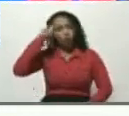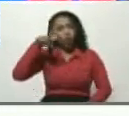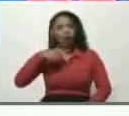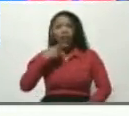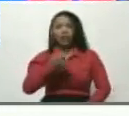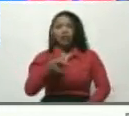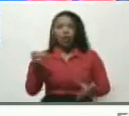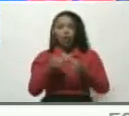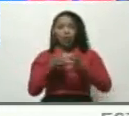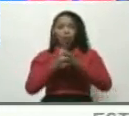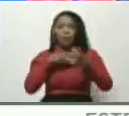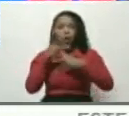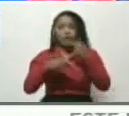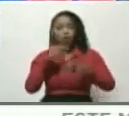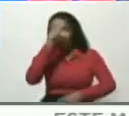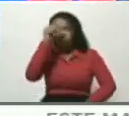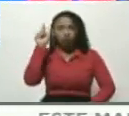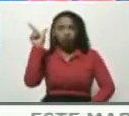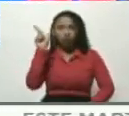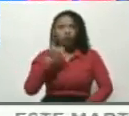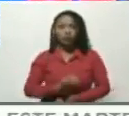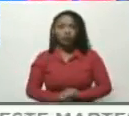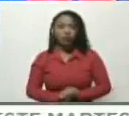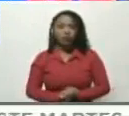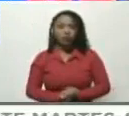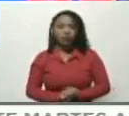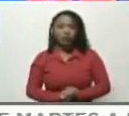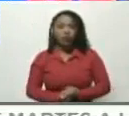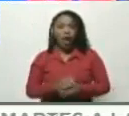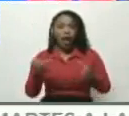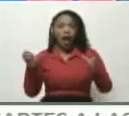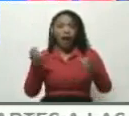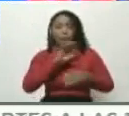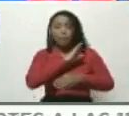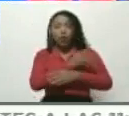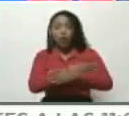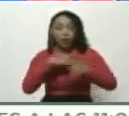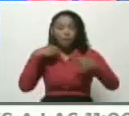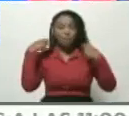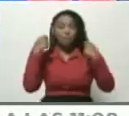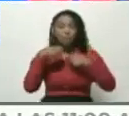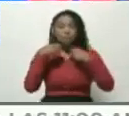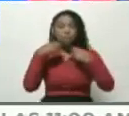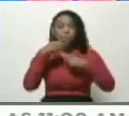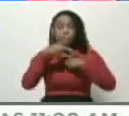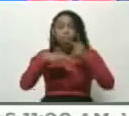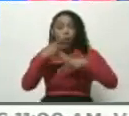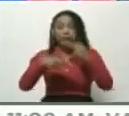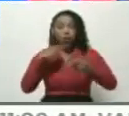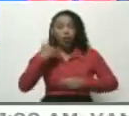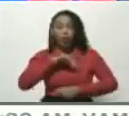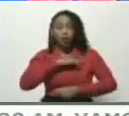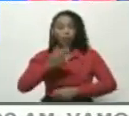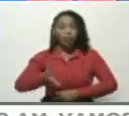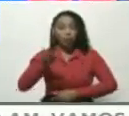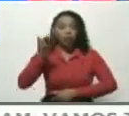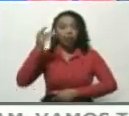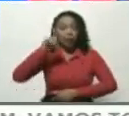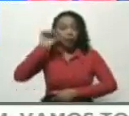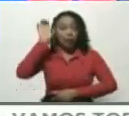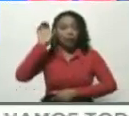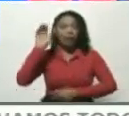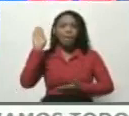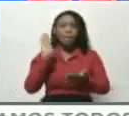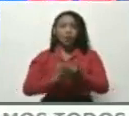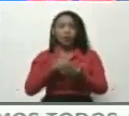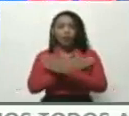al Partido Socialista Unido de Venezuela, el cuerpo político más importante de nuestro país, le ha dicho pónganse al servicio de